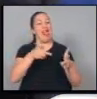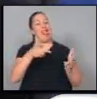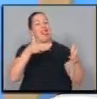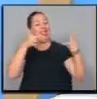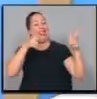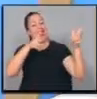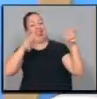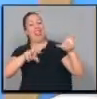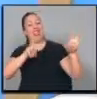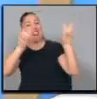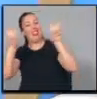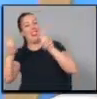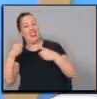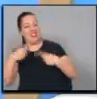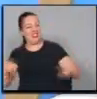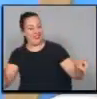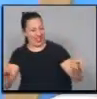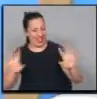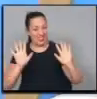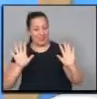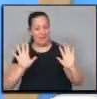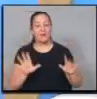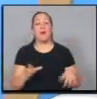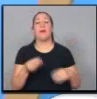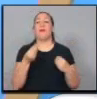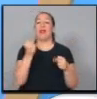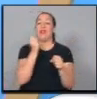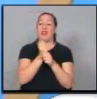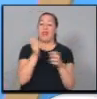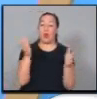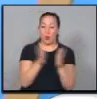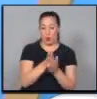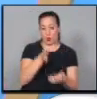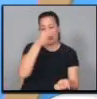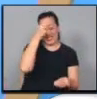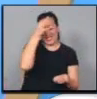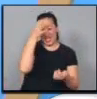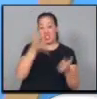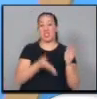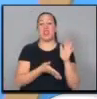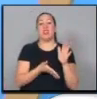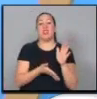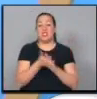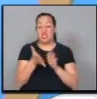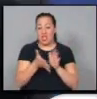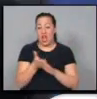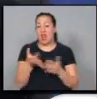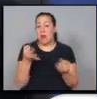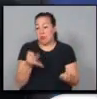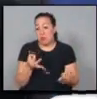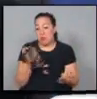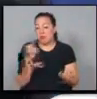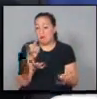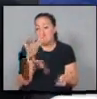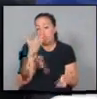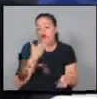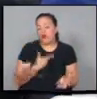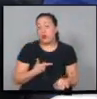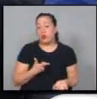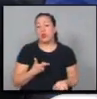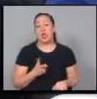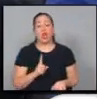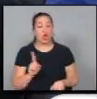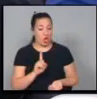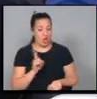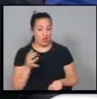gesto que se iba a la banquina. Claro, comparten obra de teatro, comparten salidas. ¿Es una locura que se gusten? No, para nada.